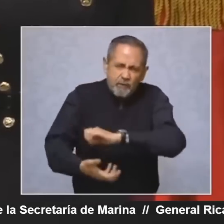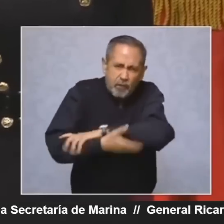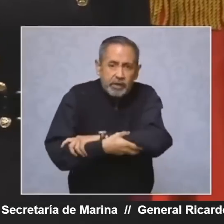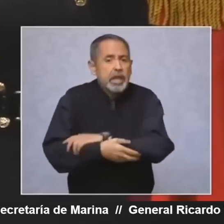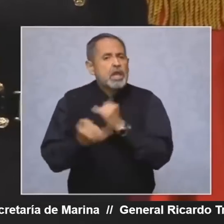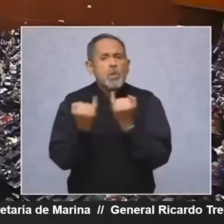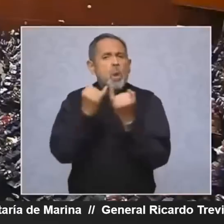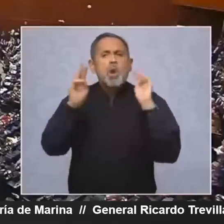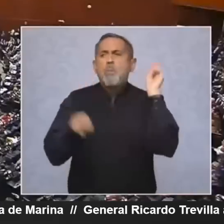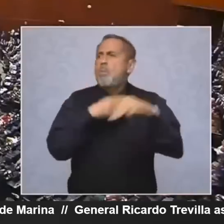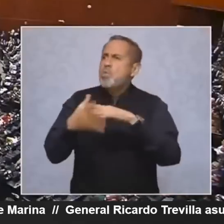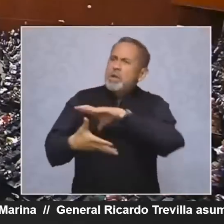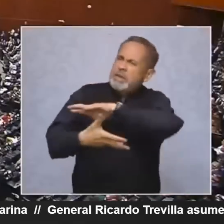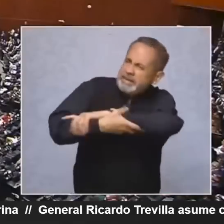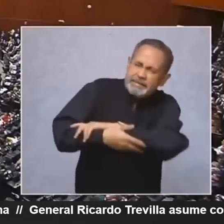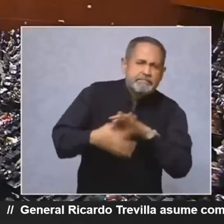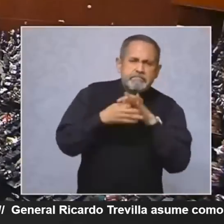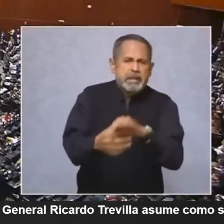regiones del mundo.